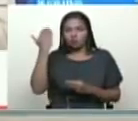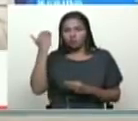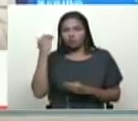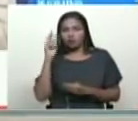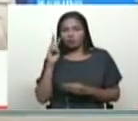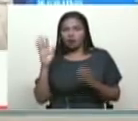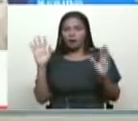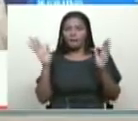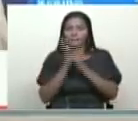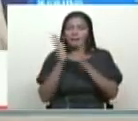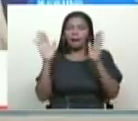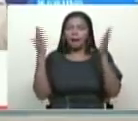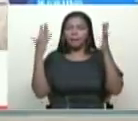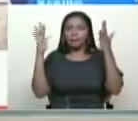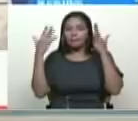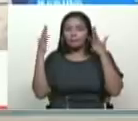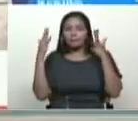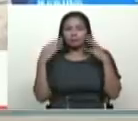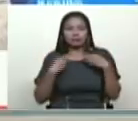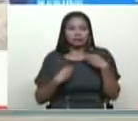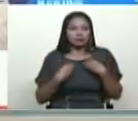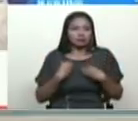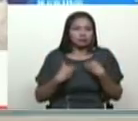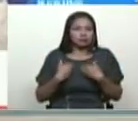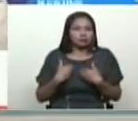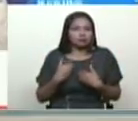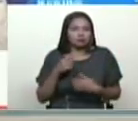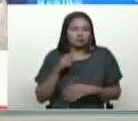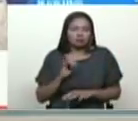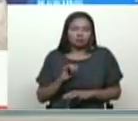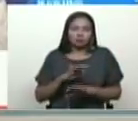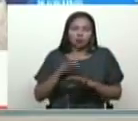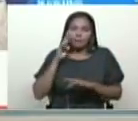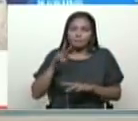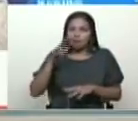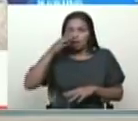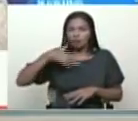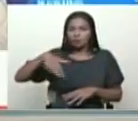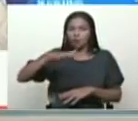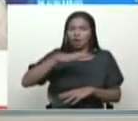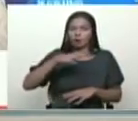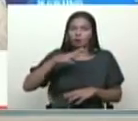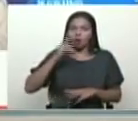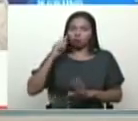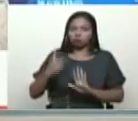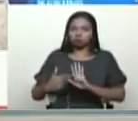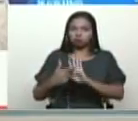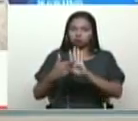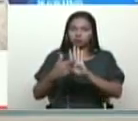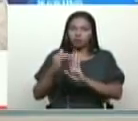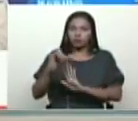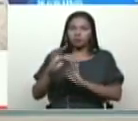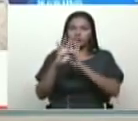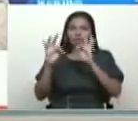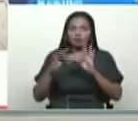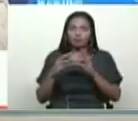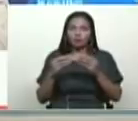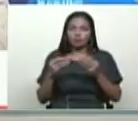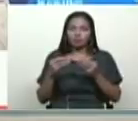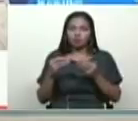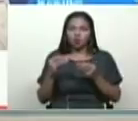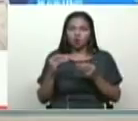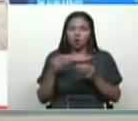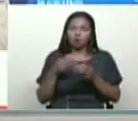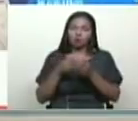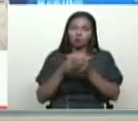y aplaudir o sufrir, sino que vea al pueblo como protagonista del poder y